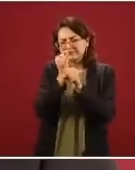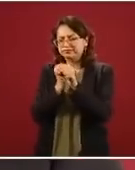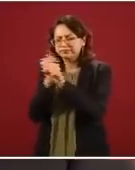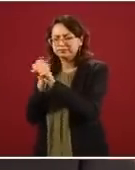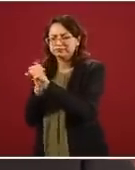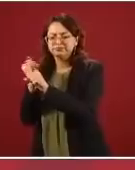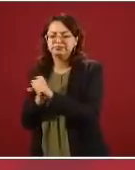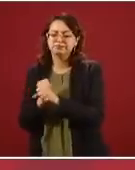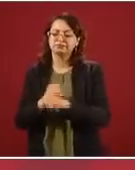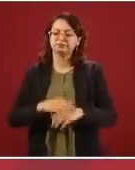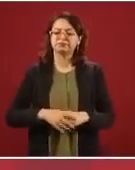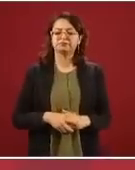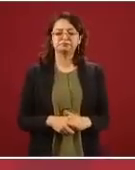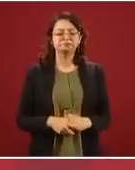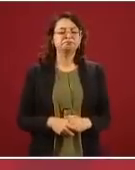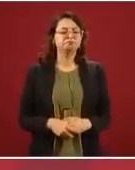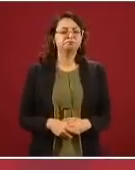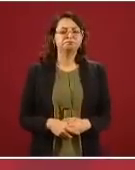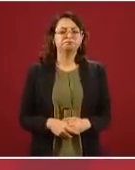decido